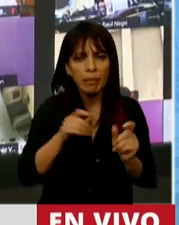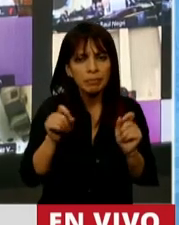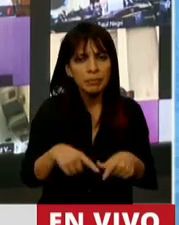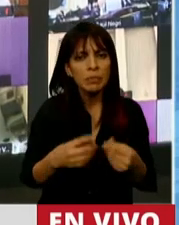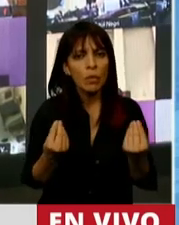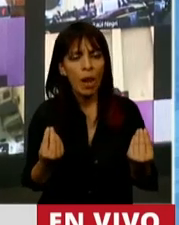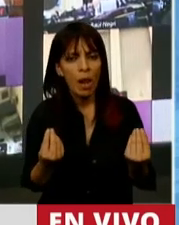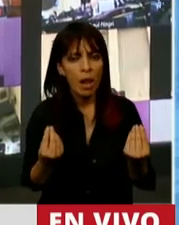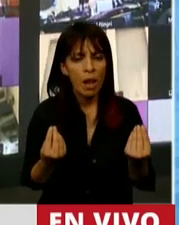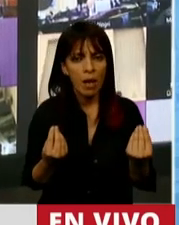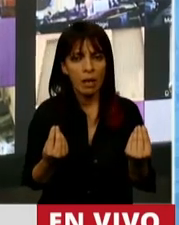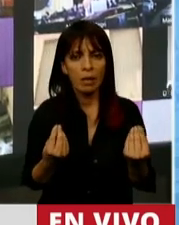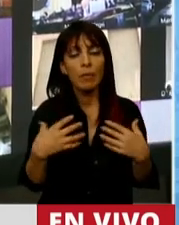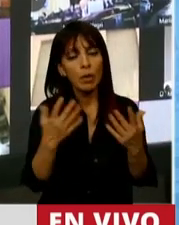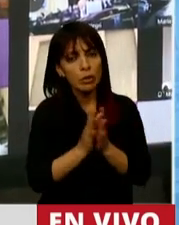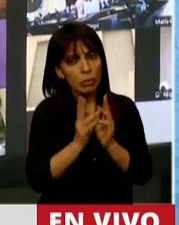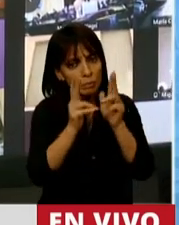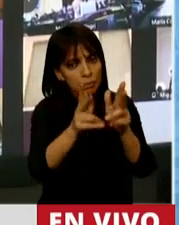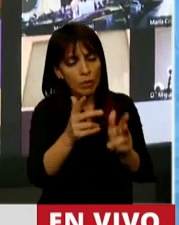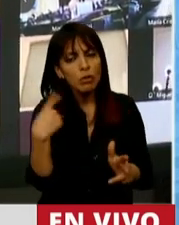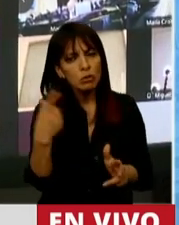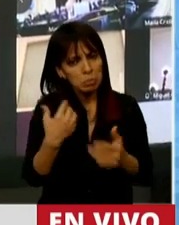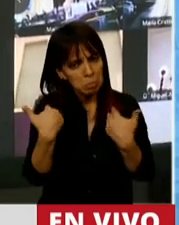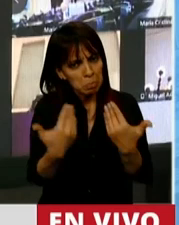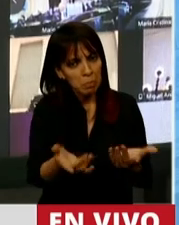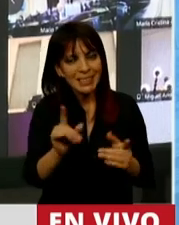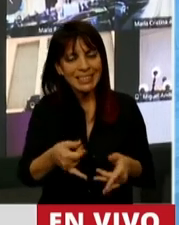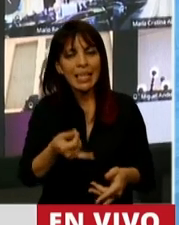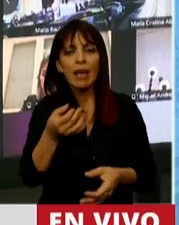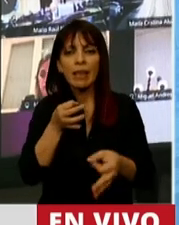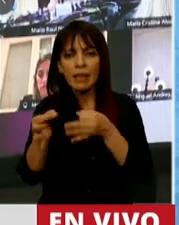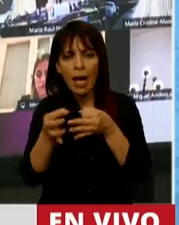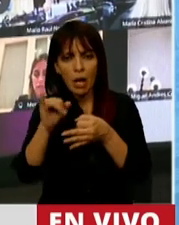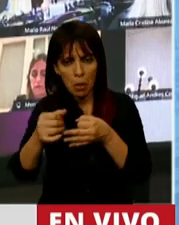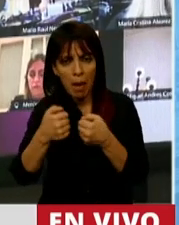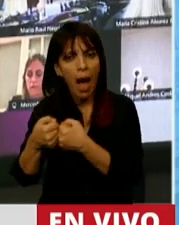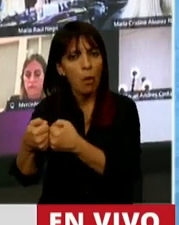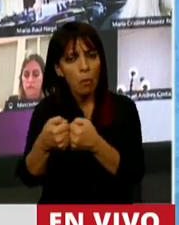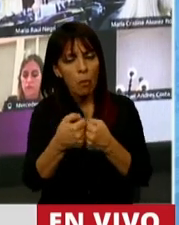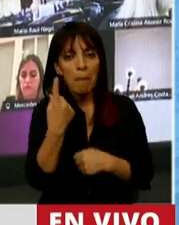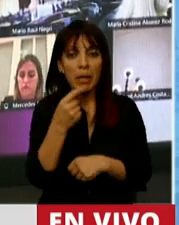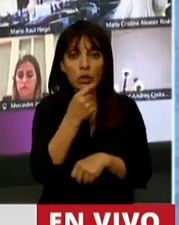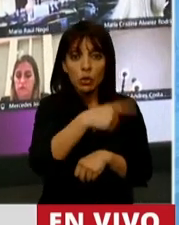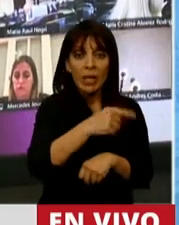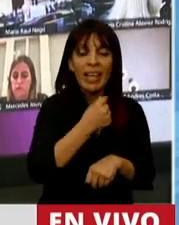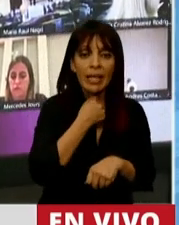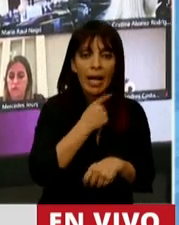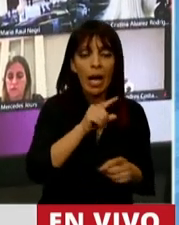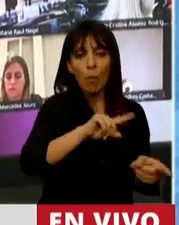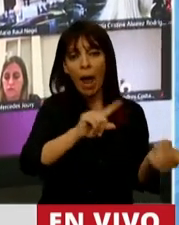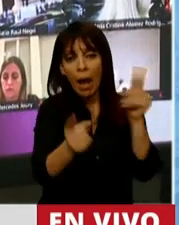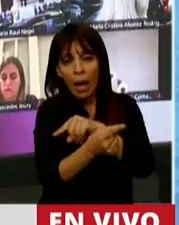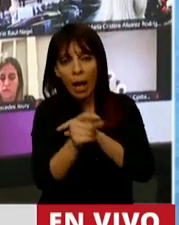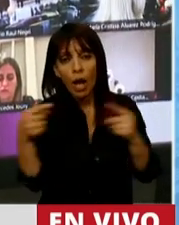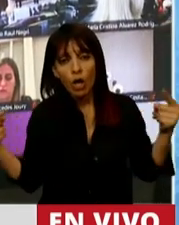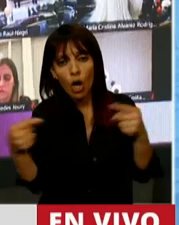presidente, cuente con nosotros para el diálogo y el consenso, pero no cuenten con nosotros si lo que quieren ir es en contra de la